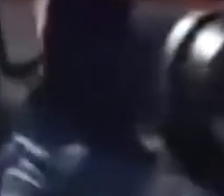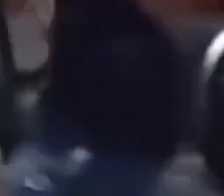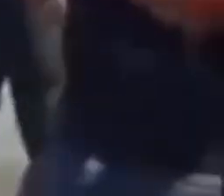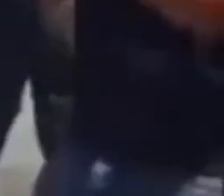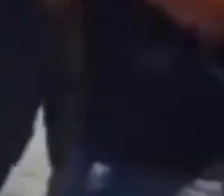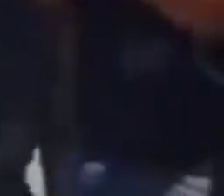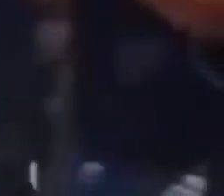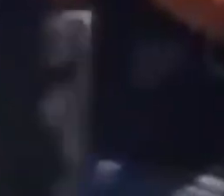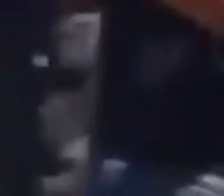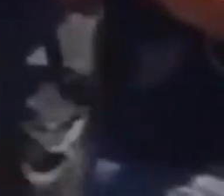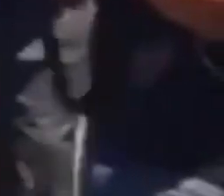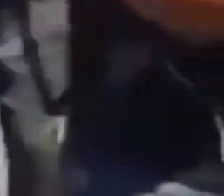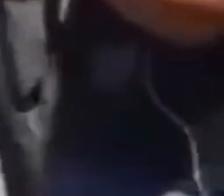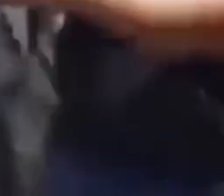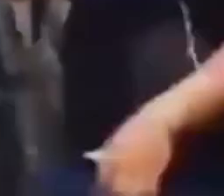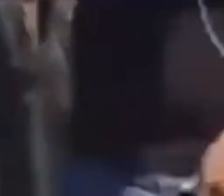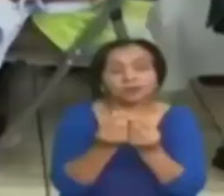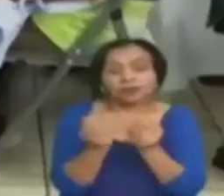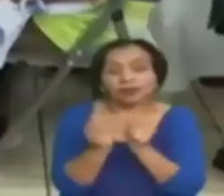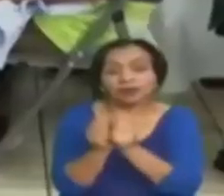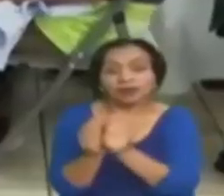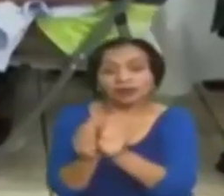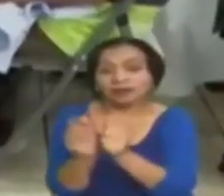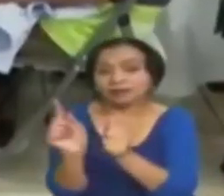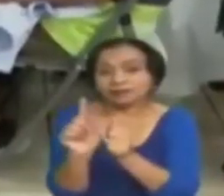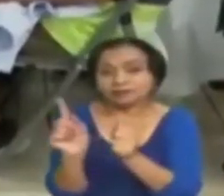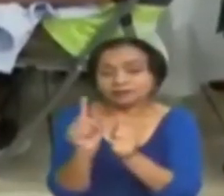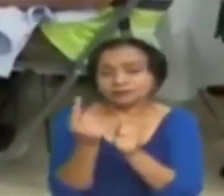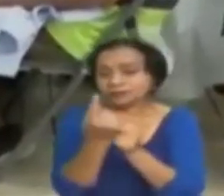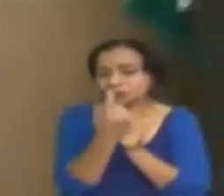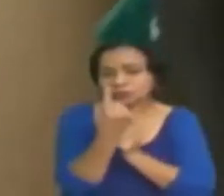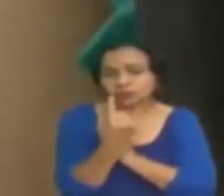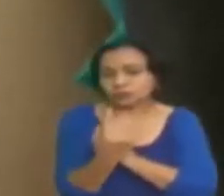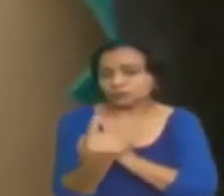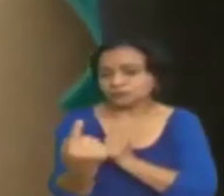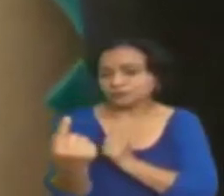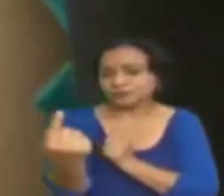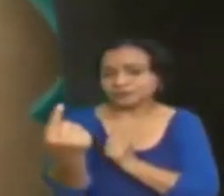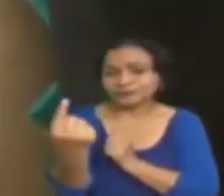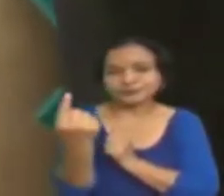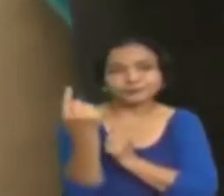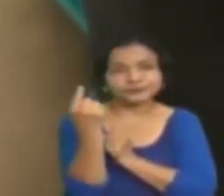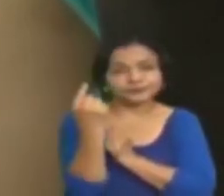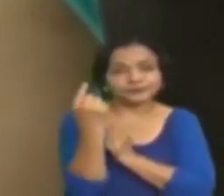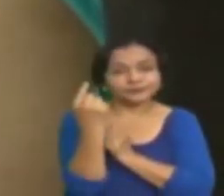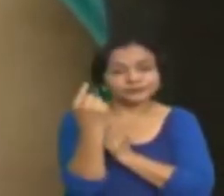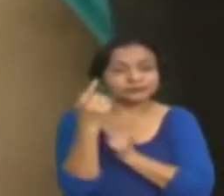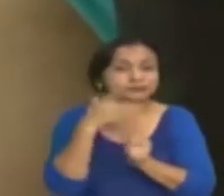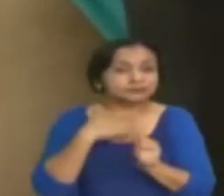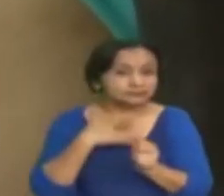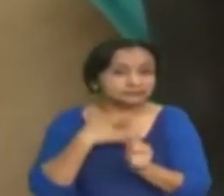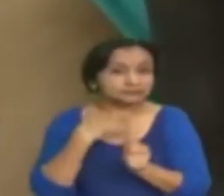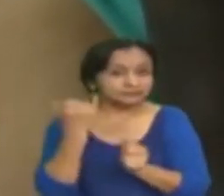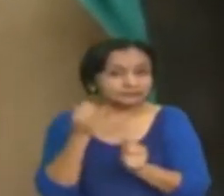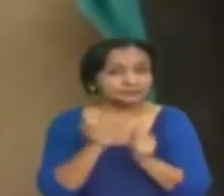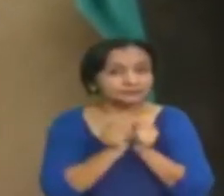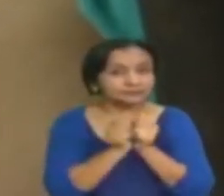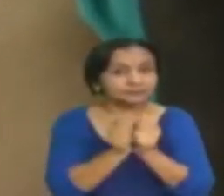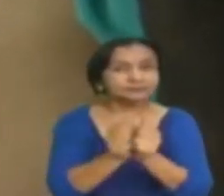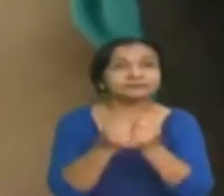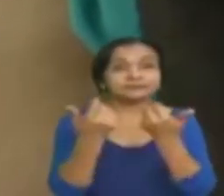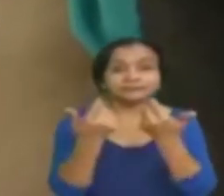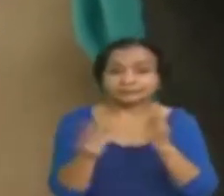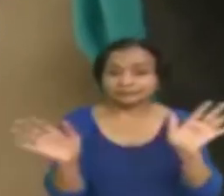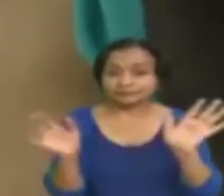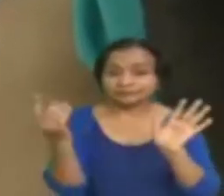y Jinotega y da inicio a la primera semana de vacunación con la aplicación de la segunda dosis del Sputnik V en Rivas